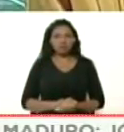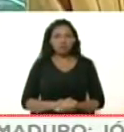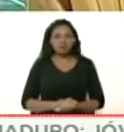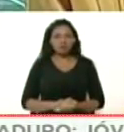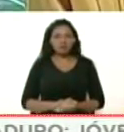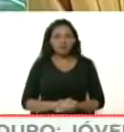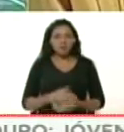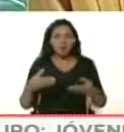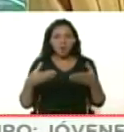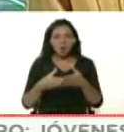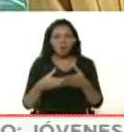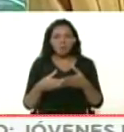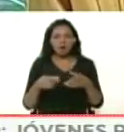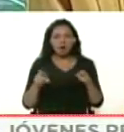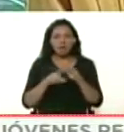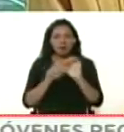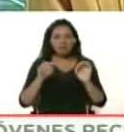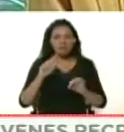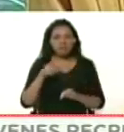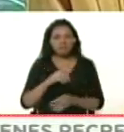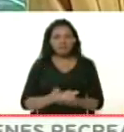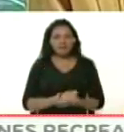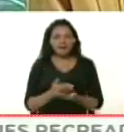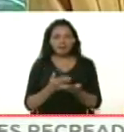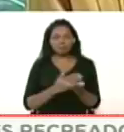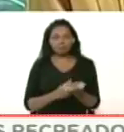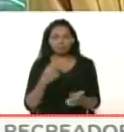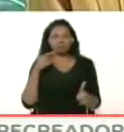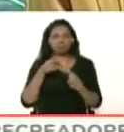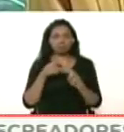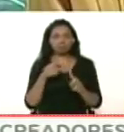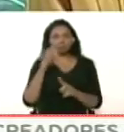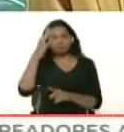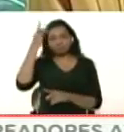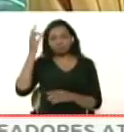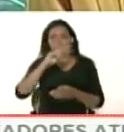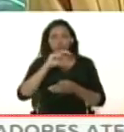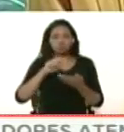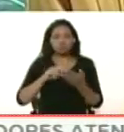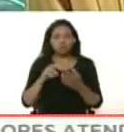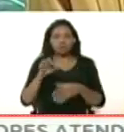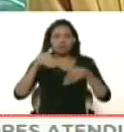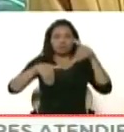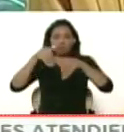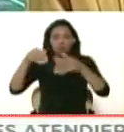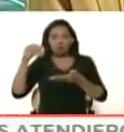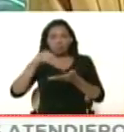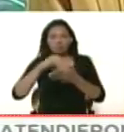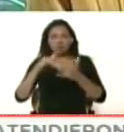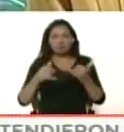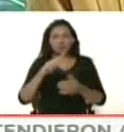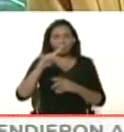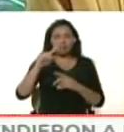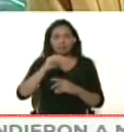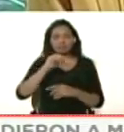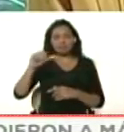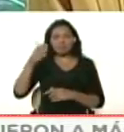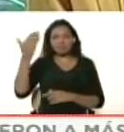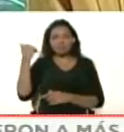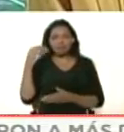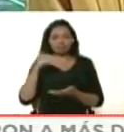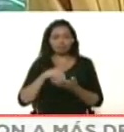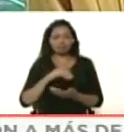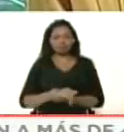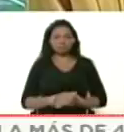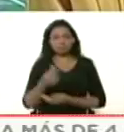el comité preliminar para la designación del Consejo Nacional Electoral, se ha instalado la semana pasada.